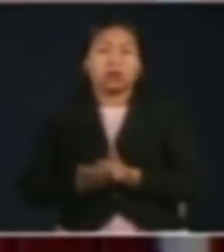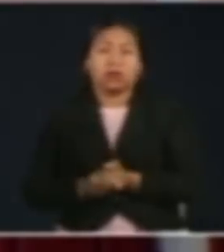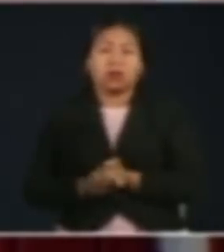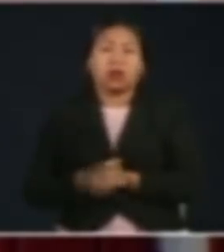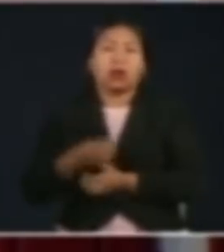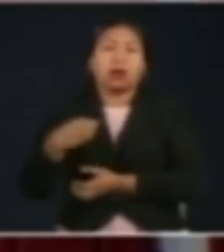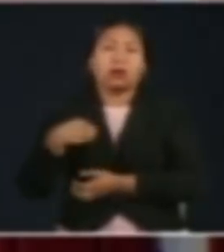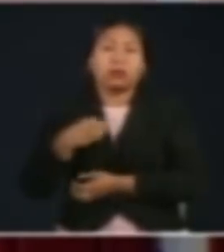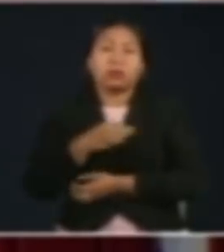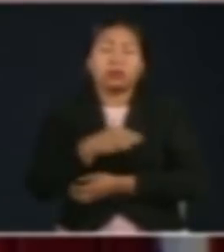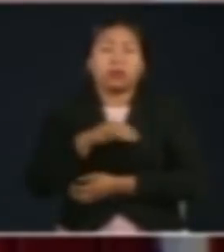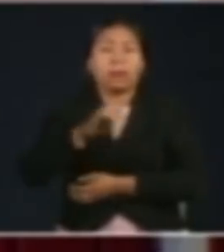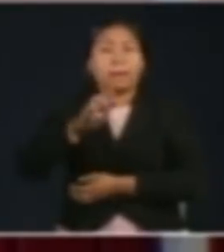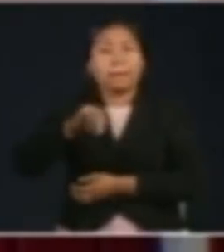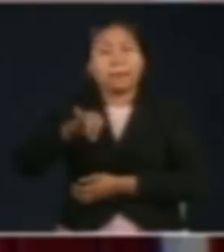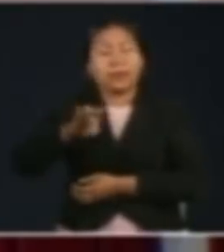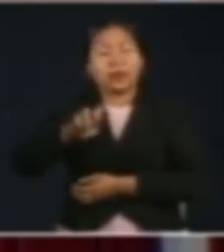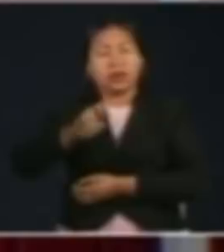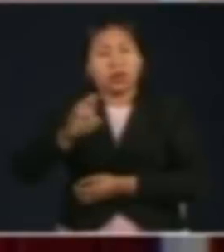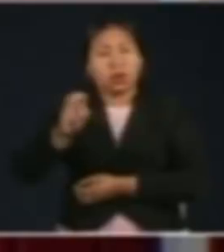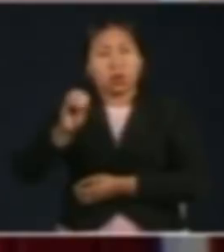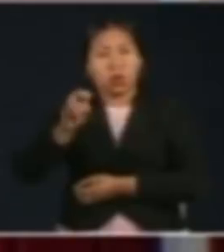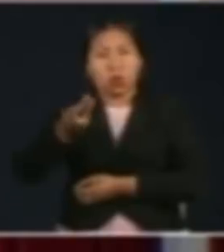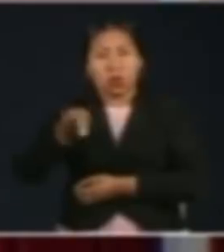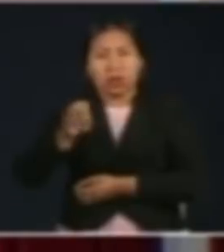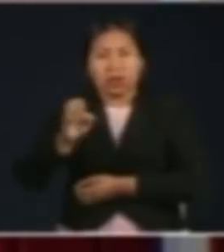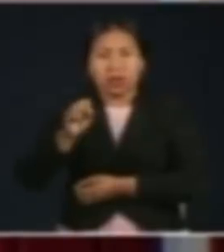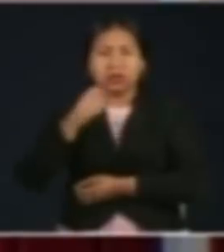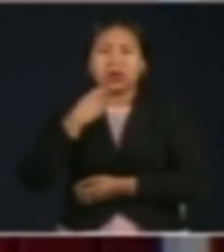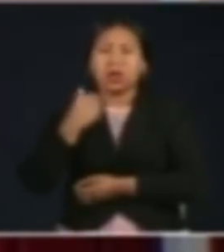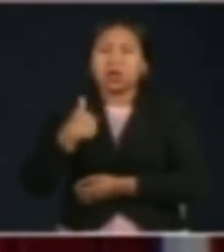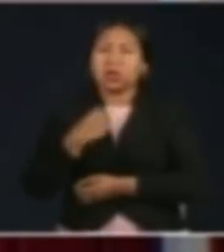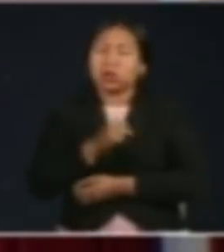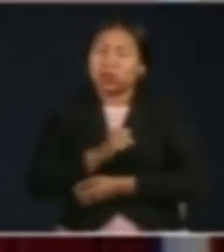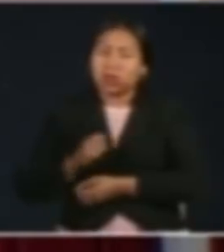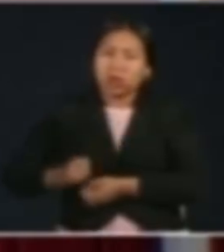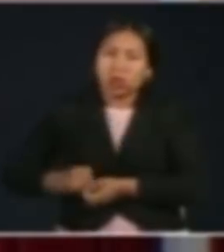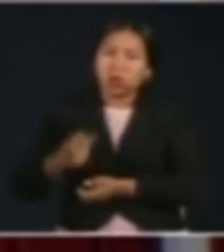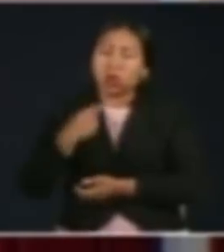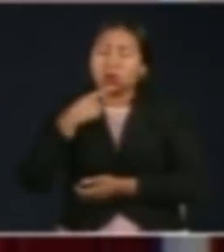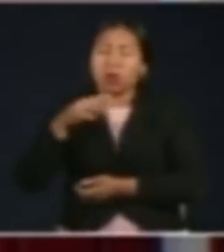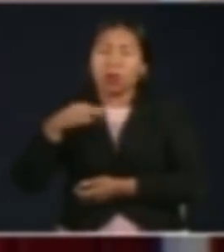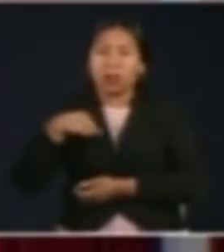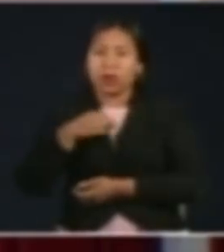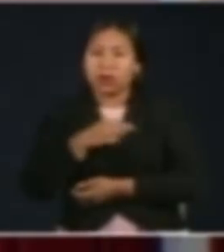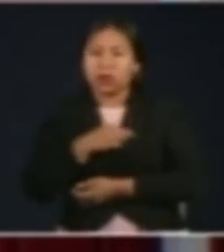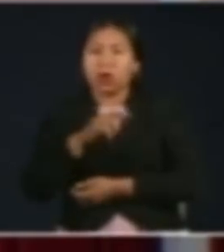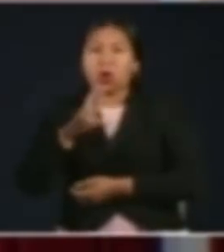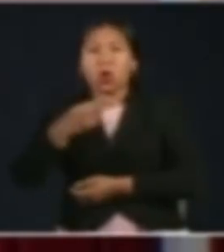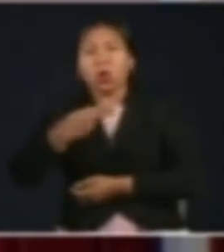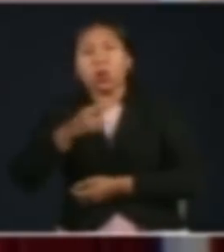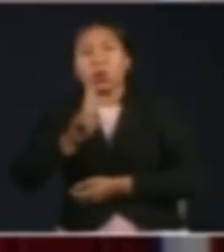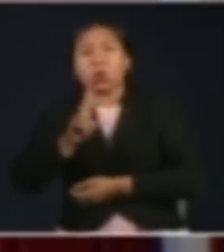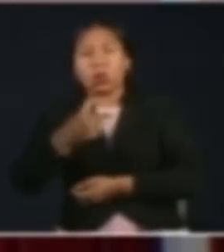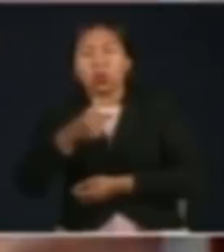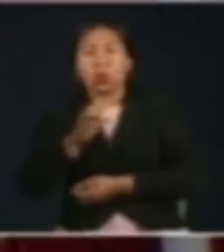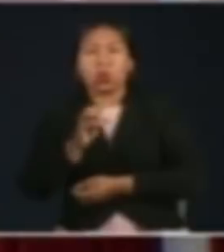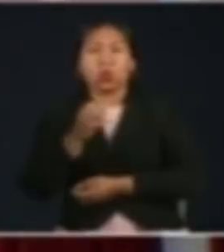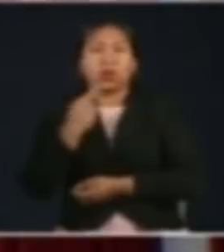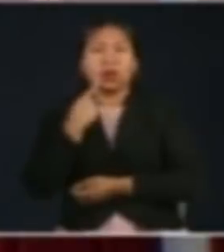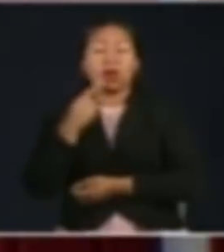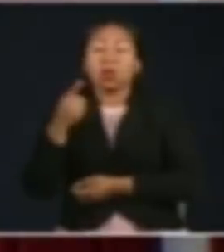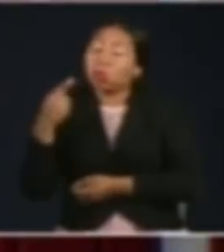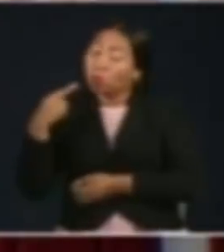ministro Mirones. Yo le pregunté, señor ministro, ¿hubo desfalco o usted va a investigar? Y